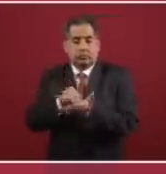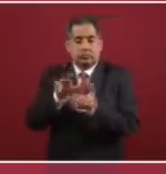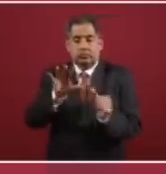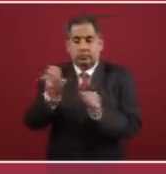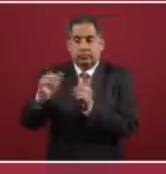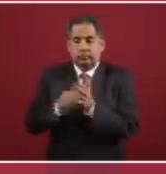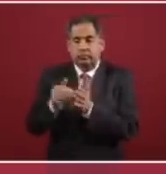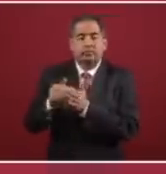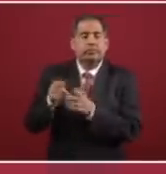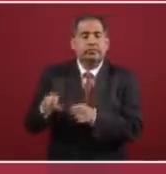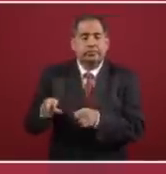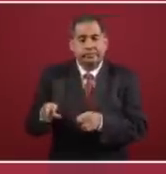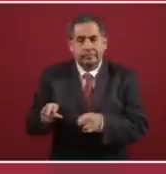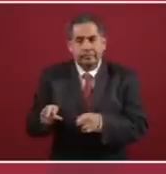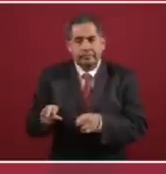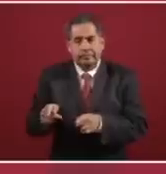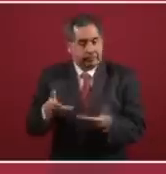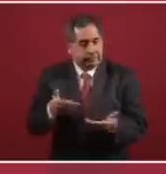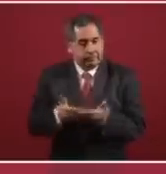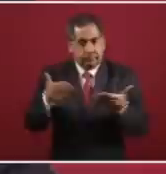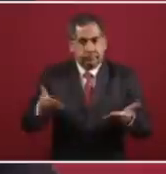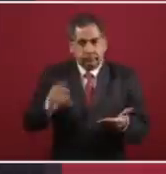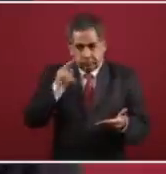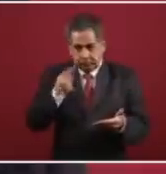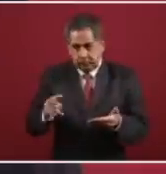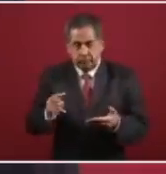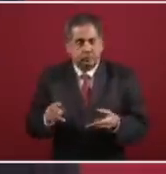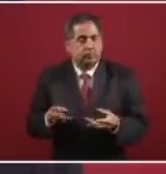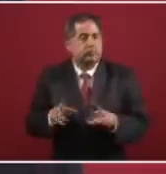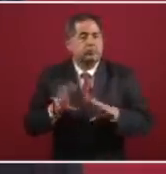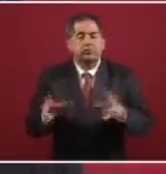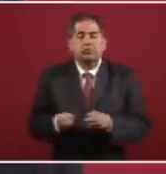3,600 millones y ahora vamos a ejercer